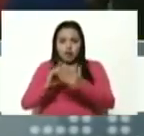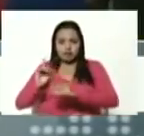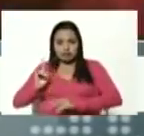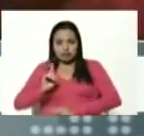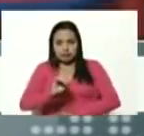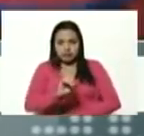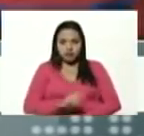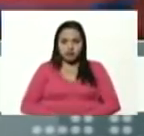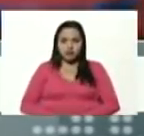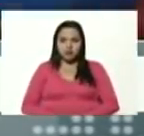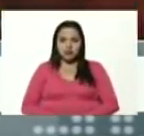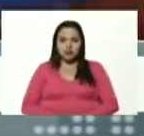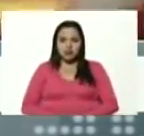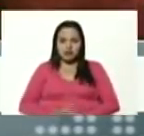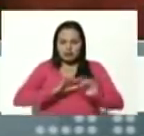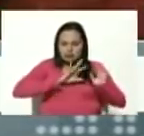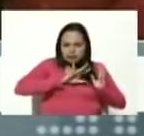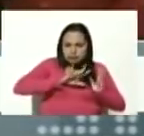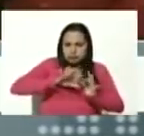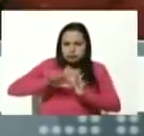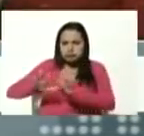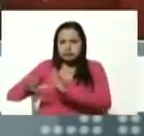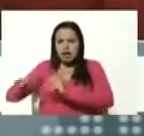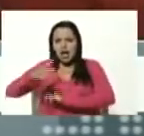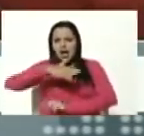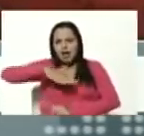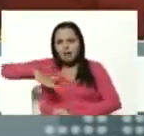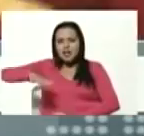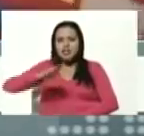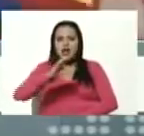vinieron de San Martín, llenaron toda la Plaza Oliaria,